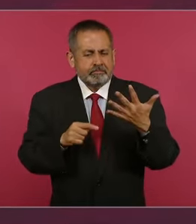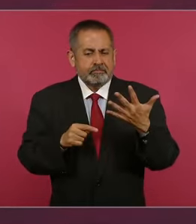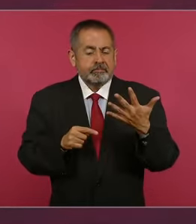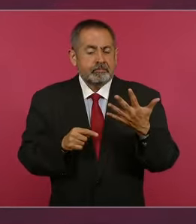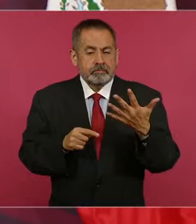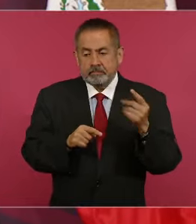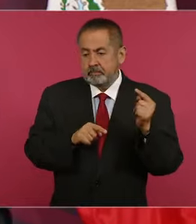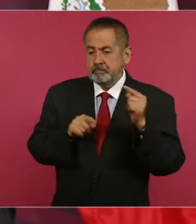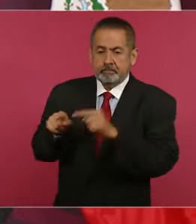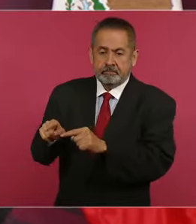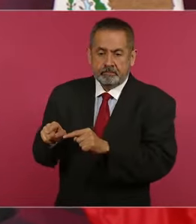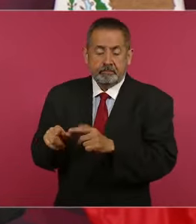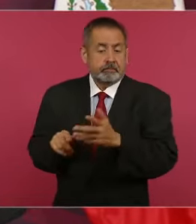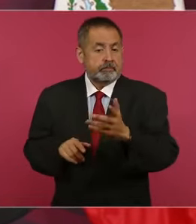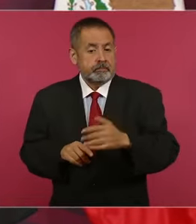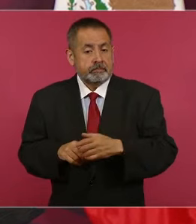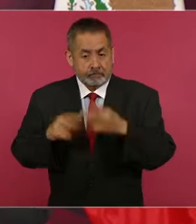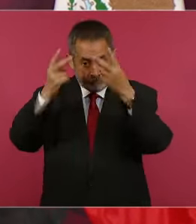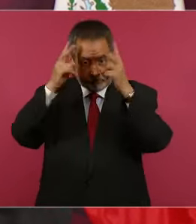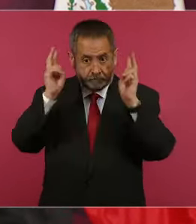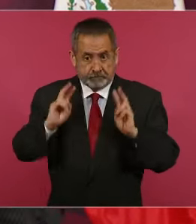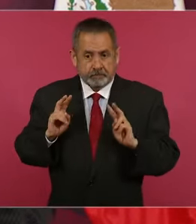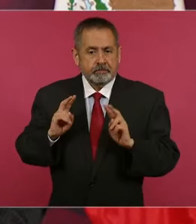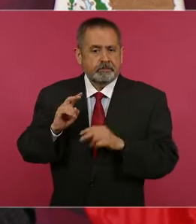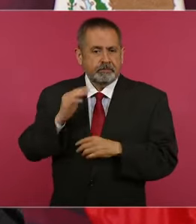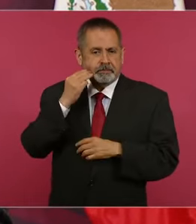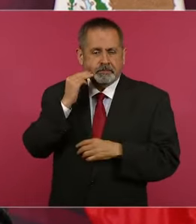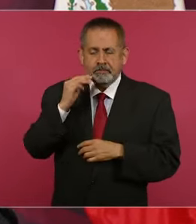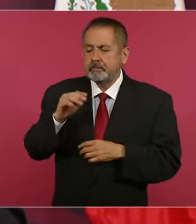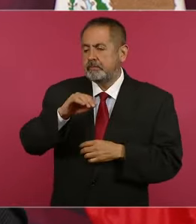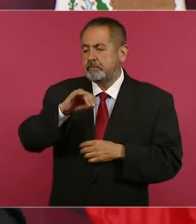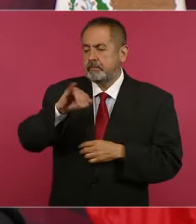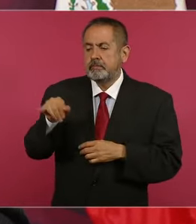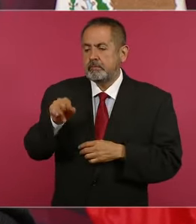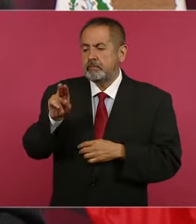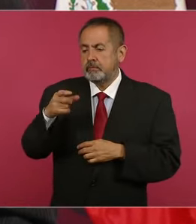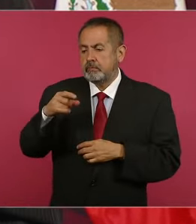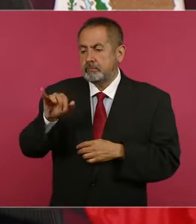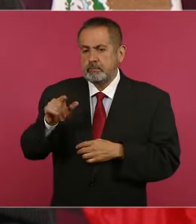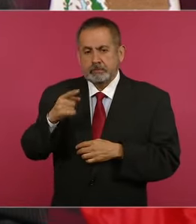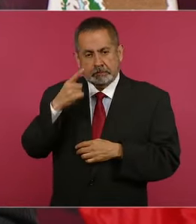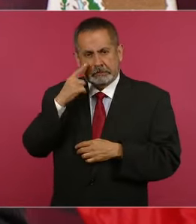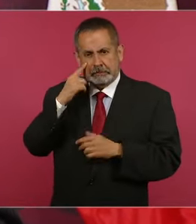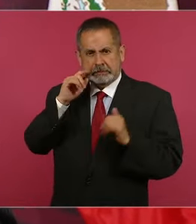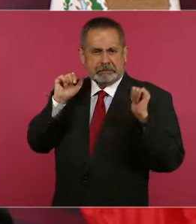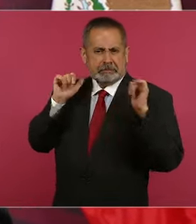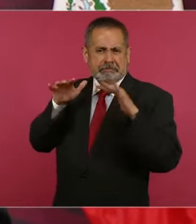se debe saber que la Virgen de Juquila pues es muy visitada.